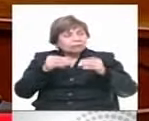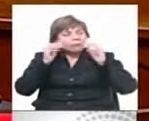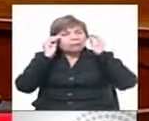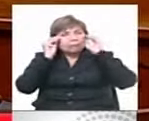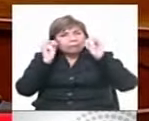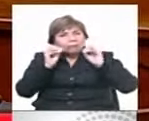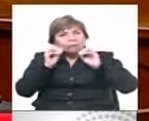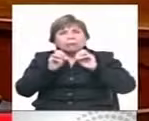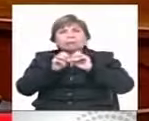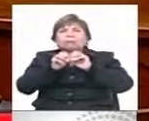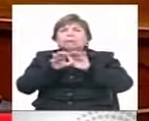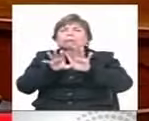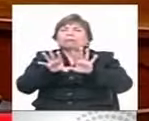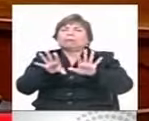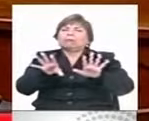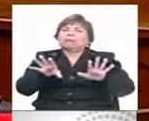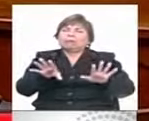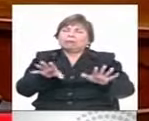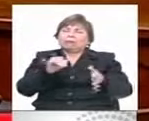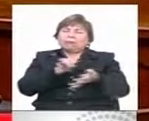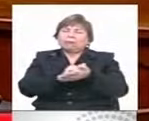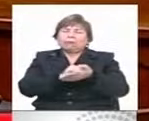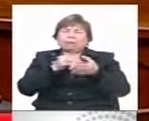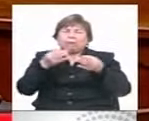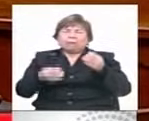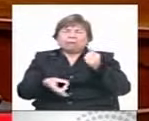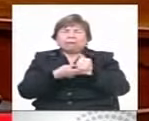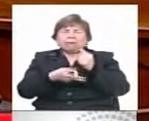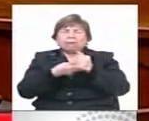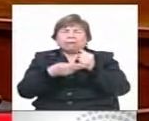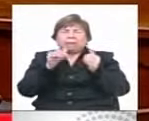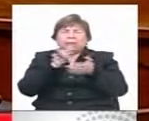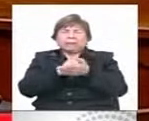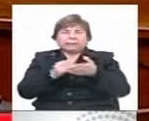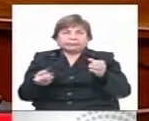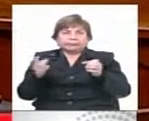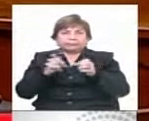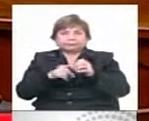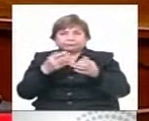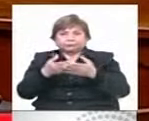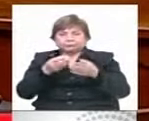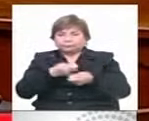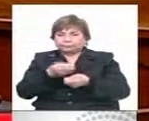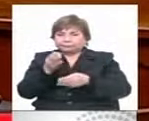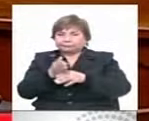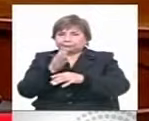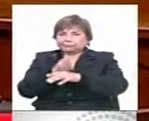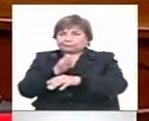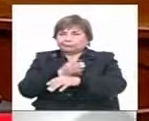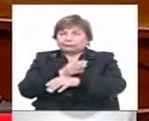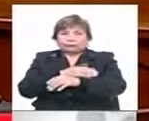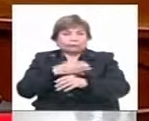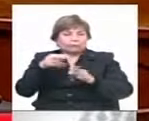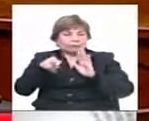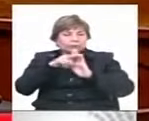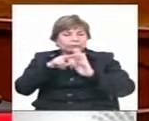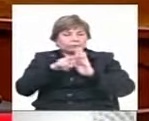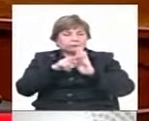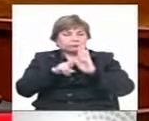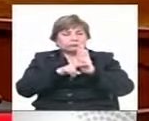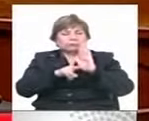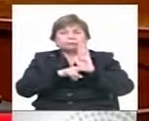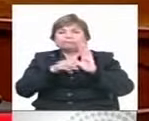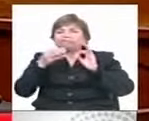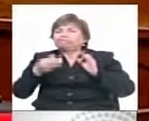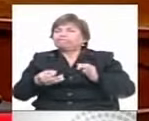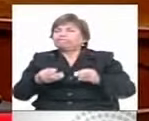y transparentes, a fin de asegurar que las decisiones, incluyendo la implementación de servicios, normas u otros, tomen